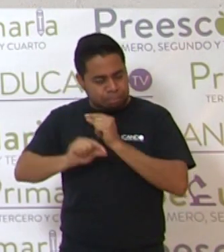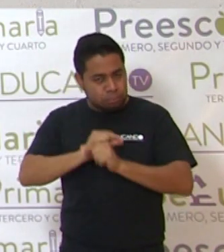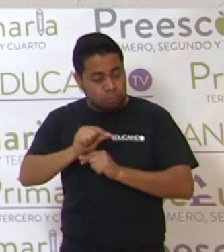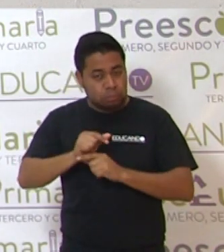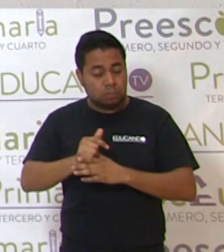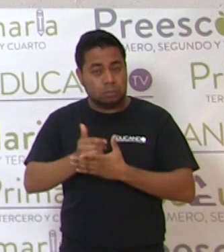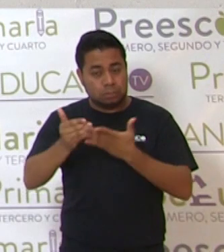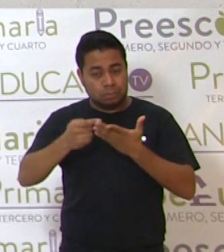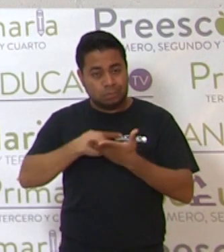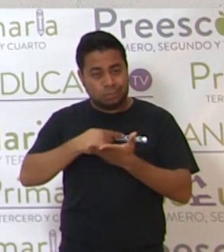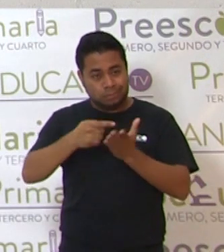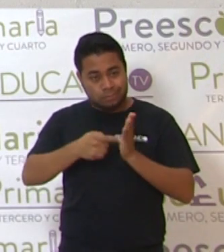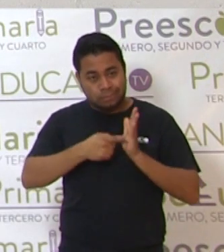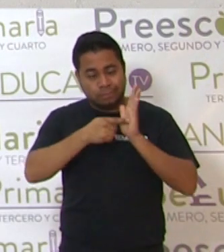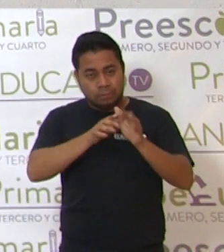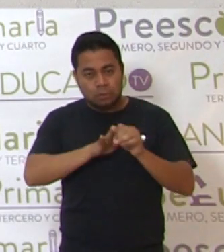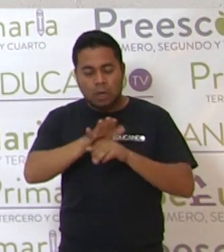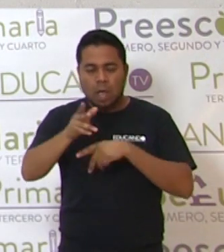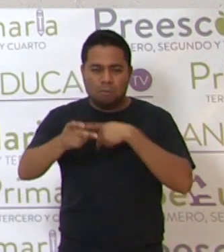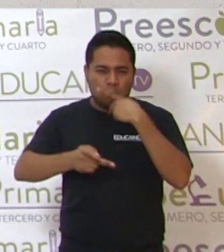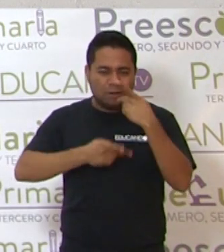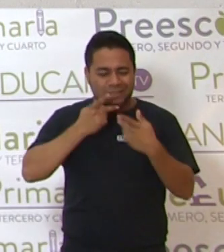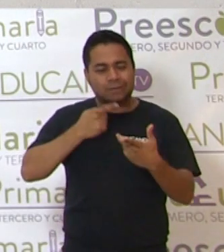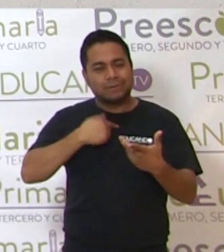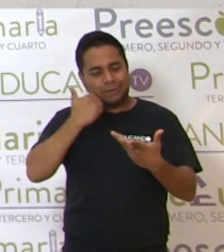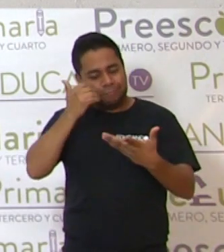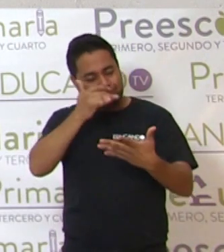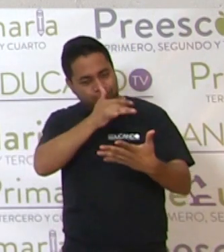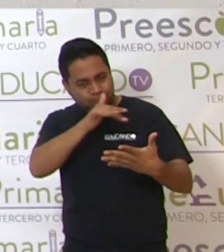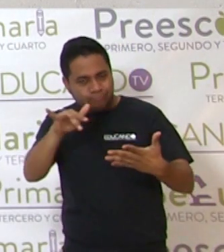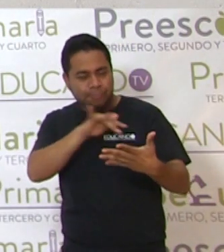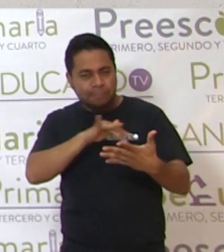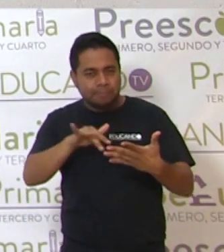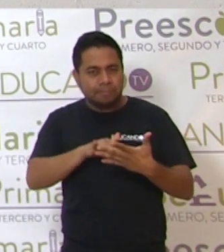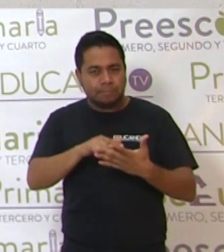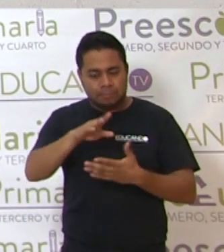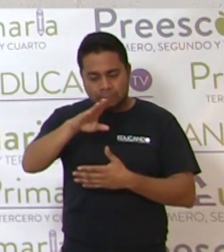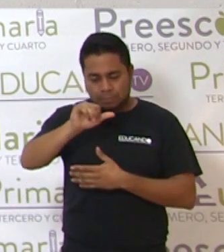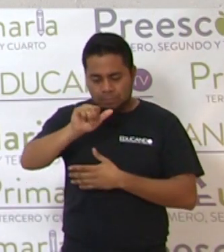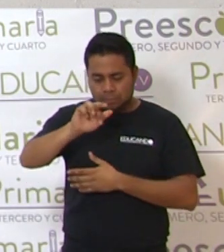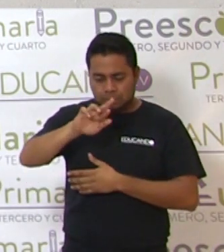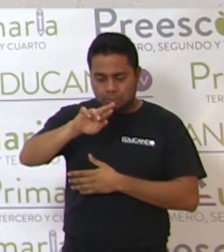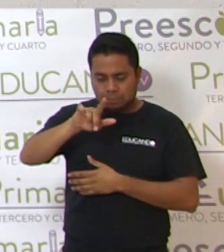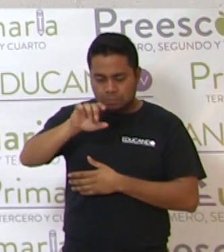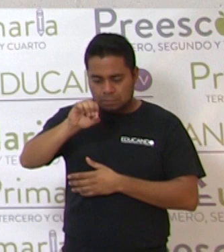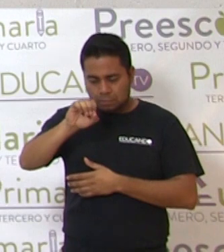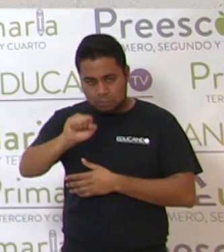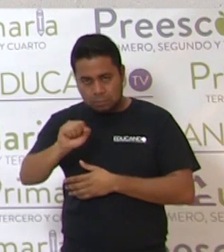quiero compartir una poesía de Carlos Pellicer.